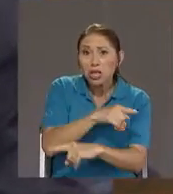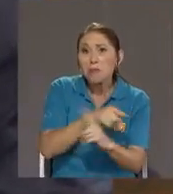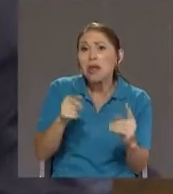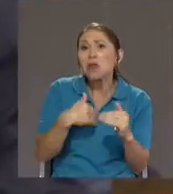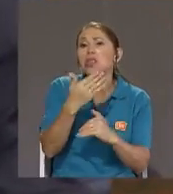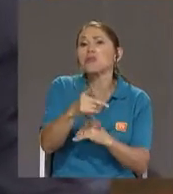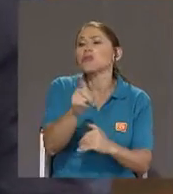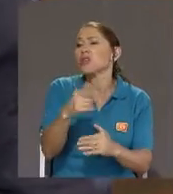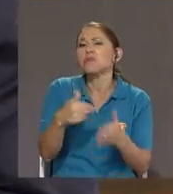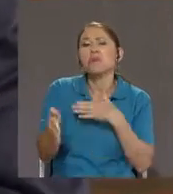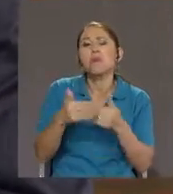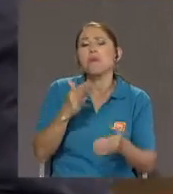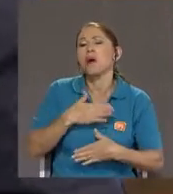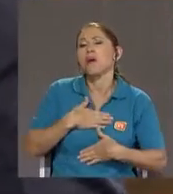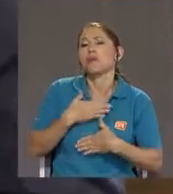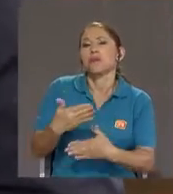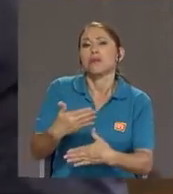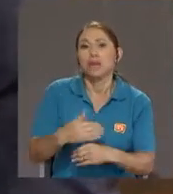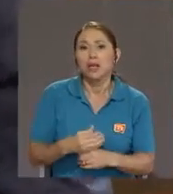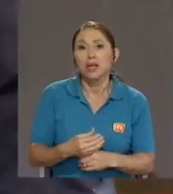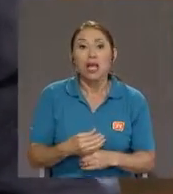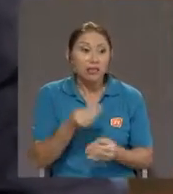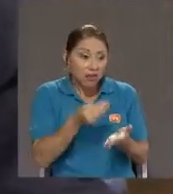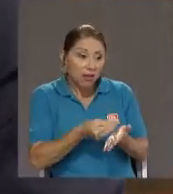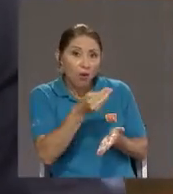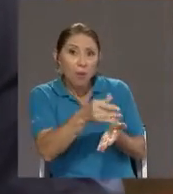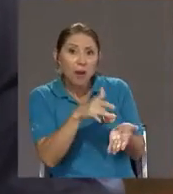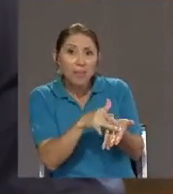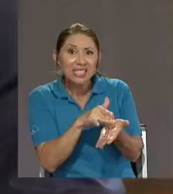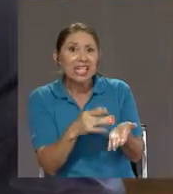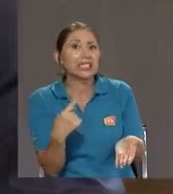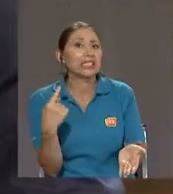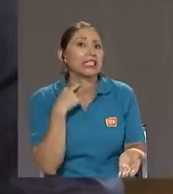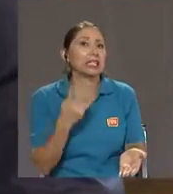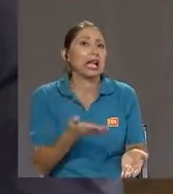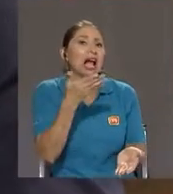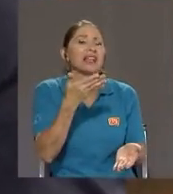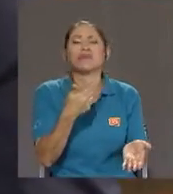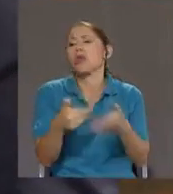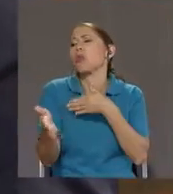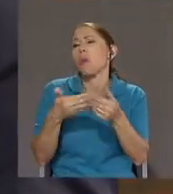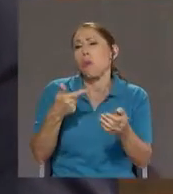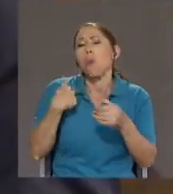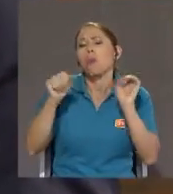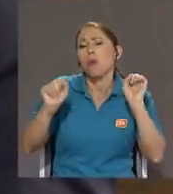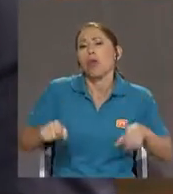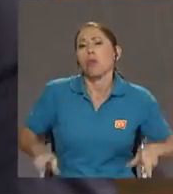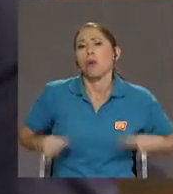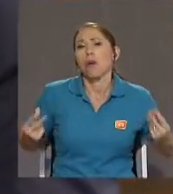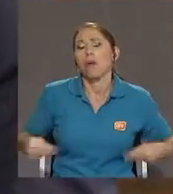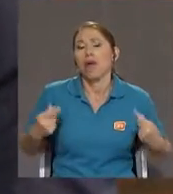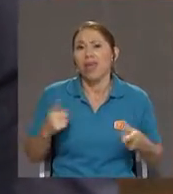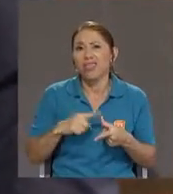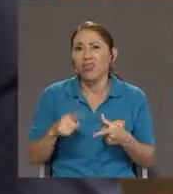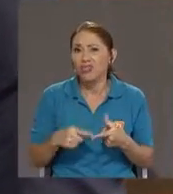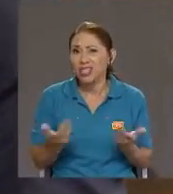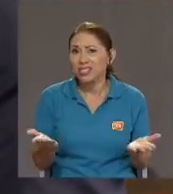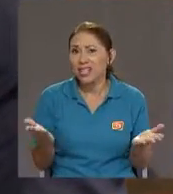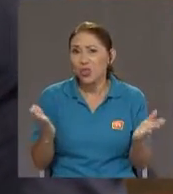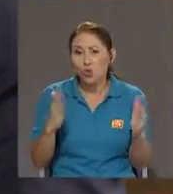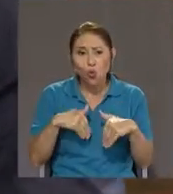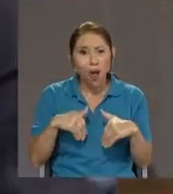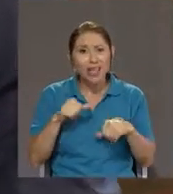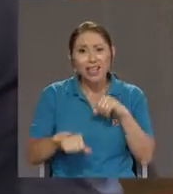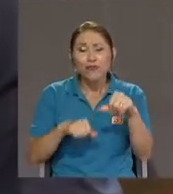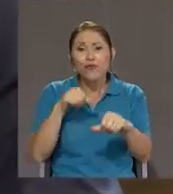ceder. Y si le salen muy caras las medicinas, tampoco le importa. Entonces, no hay ningún esfuerzo institucional